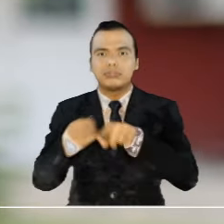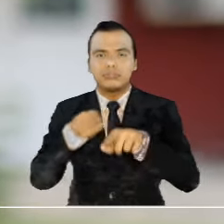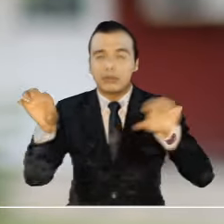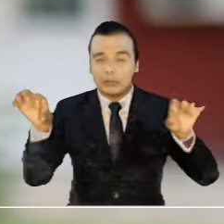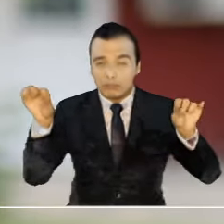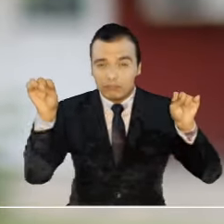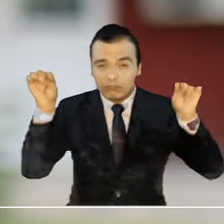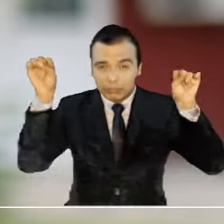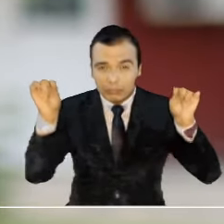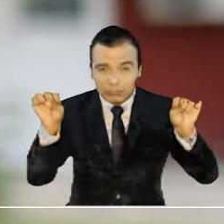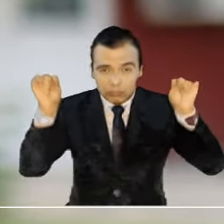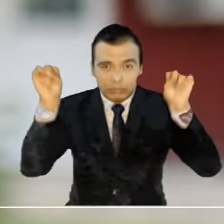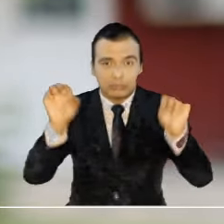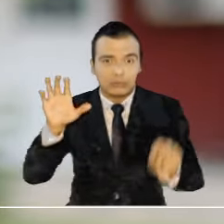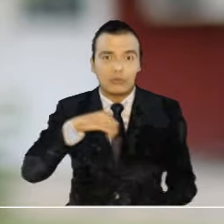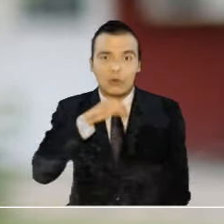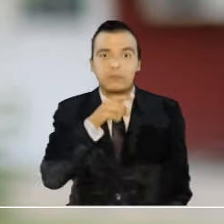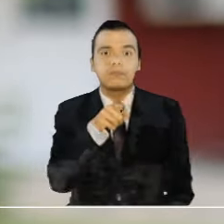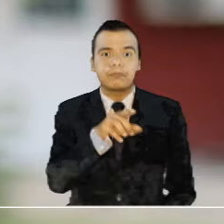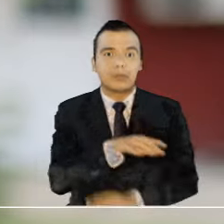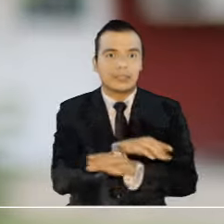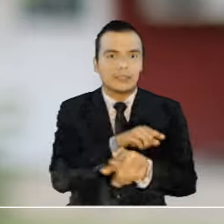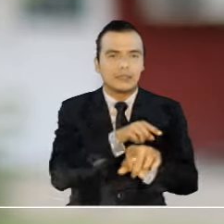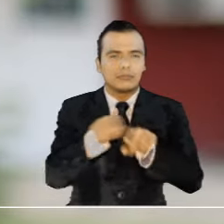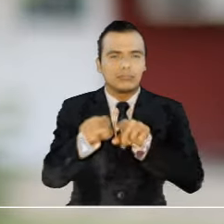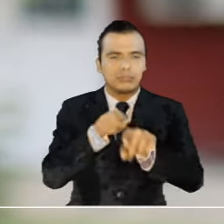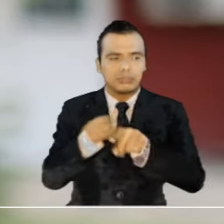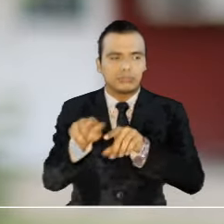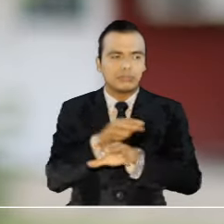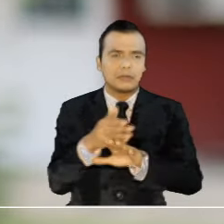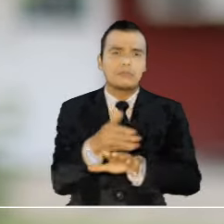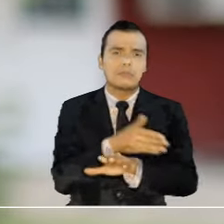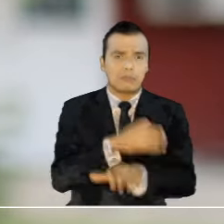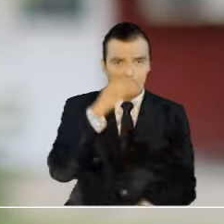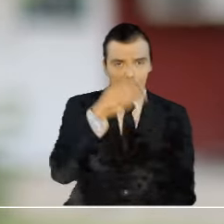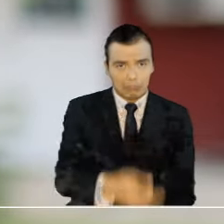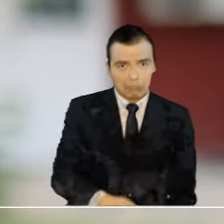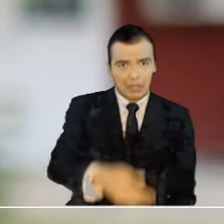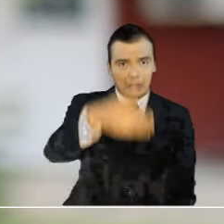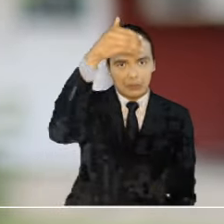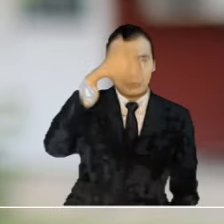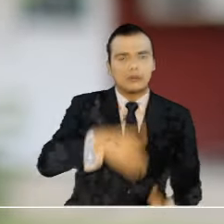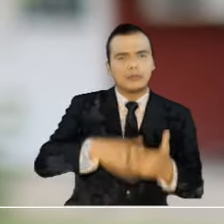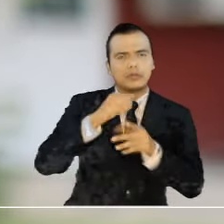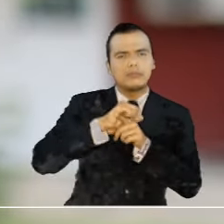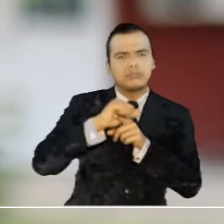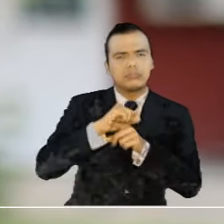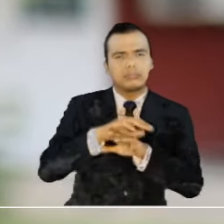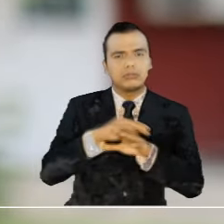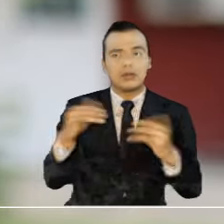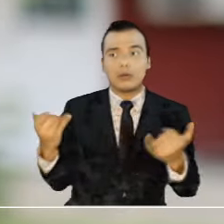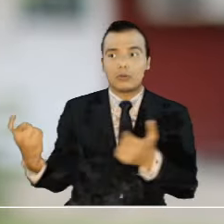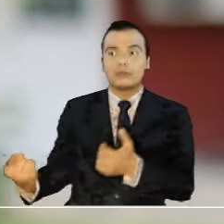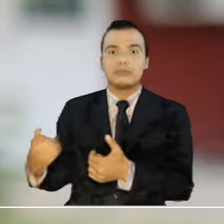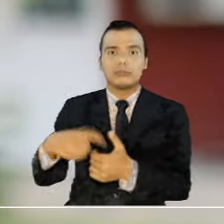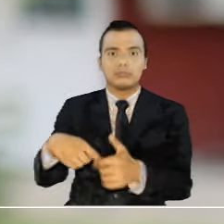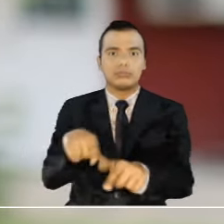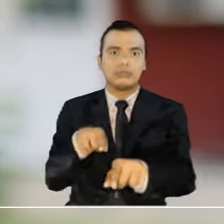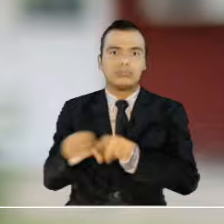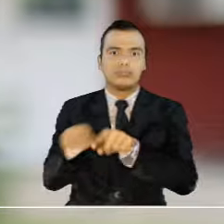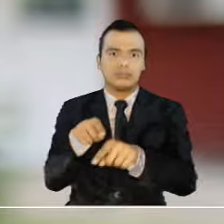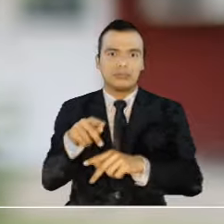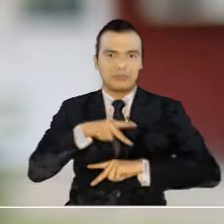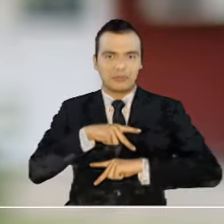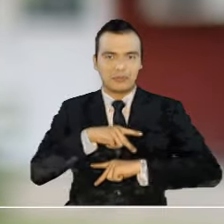en competencias sub-15, sub-17, sub-20. Ahorita ellos tienen la oportunidad de tener esta competencia aquí en el municipio de Jumbo y yo sé